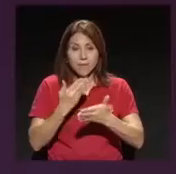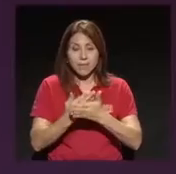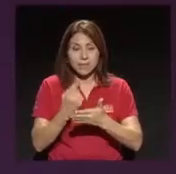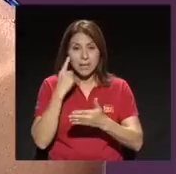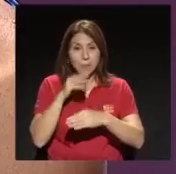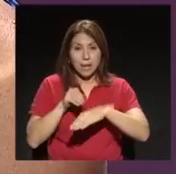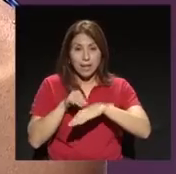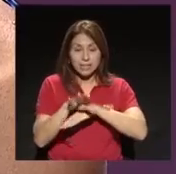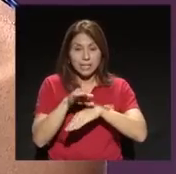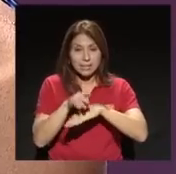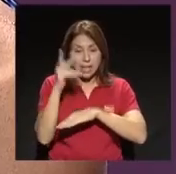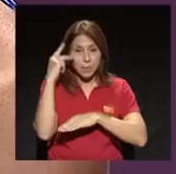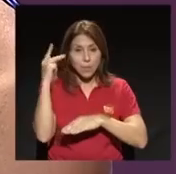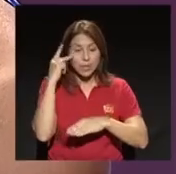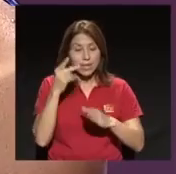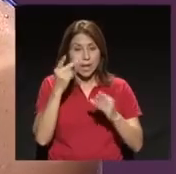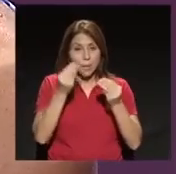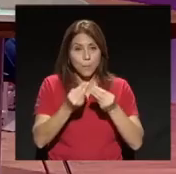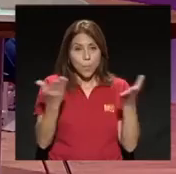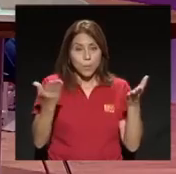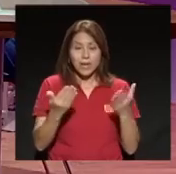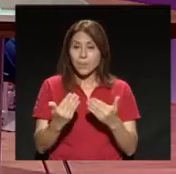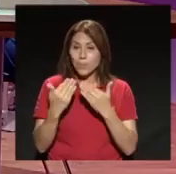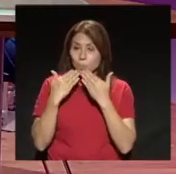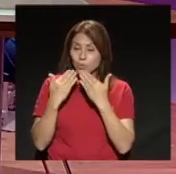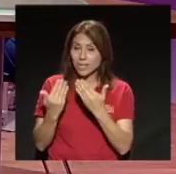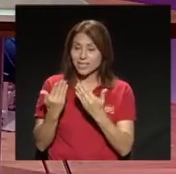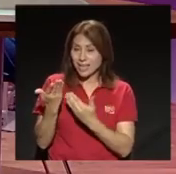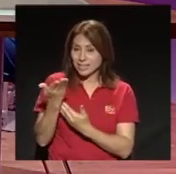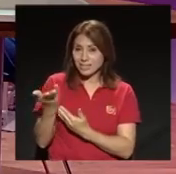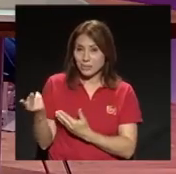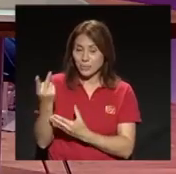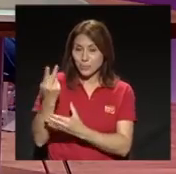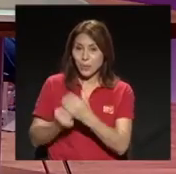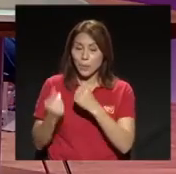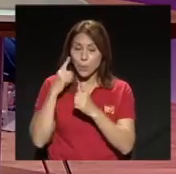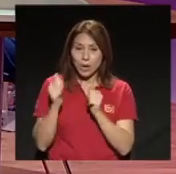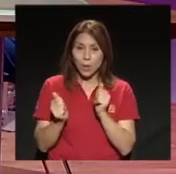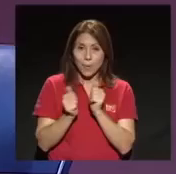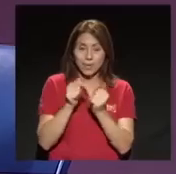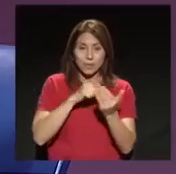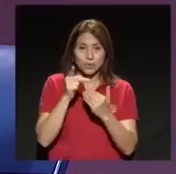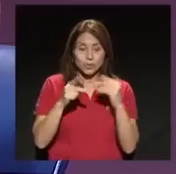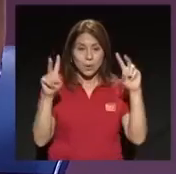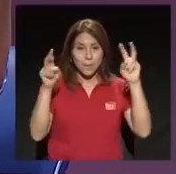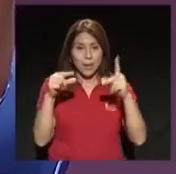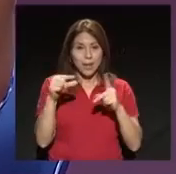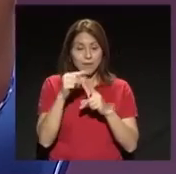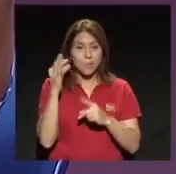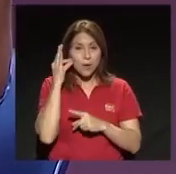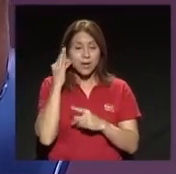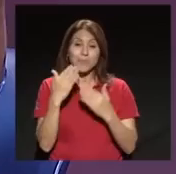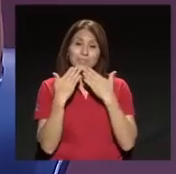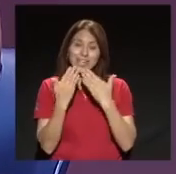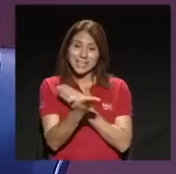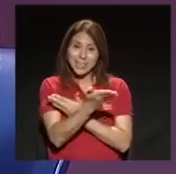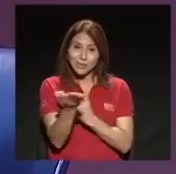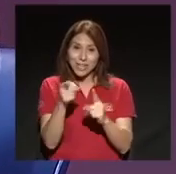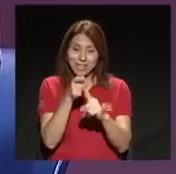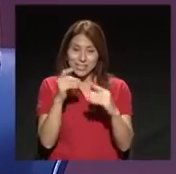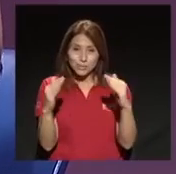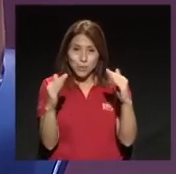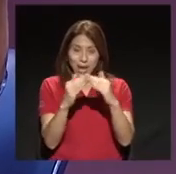accessnow.org. Muchas gracias, Kemly, muchas gracias, Mariana, por acompañarnos en Palabra de Mujer, y muchas gracias a usted que desde su